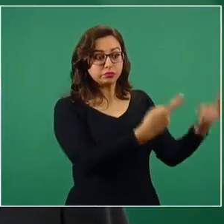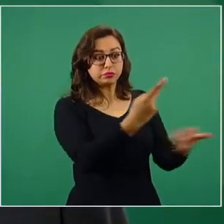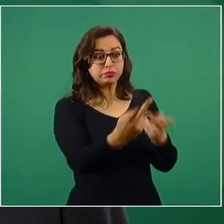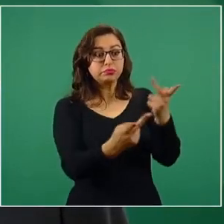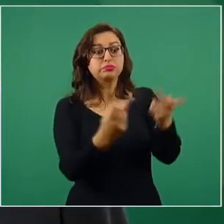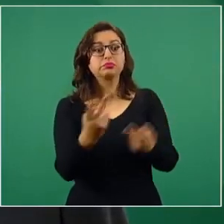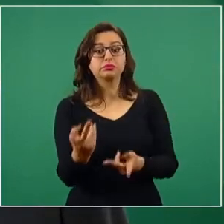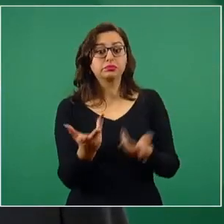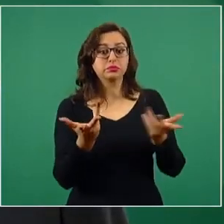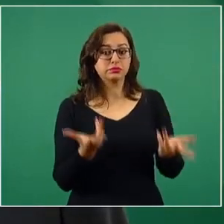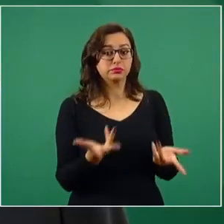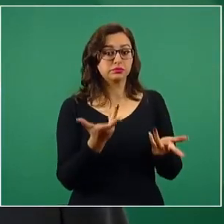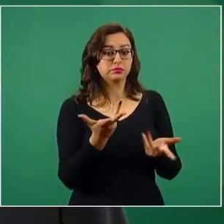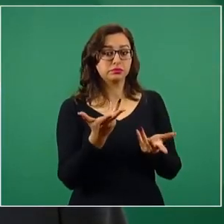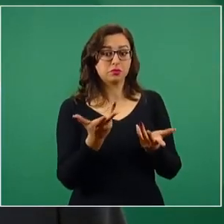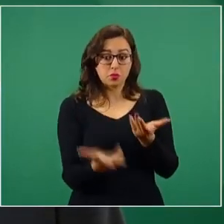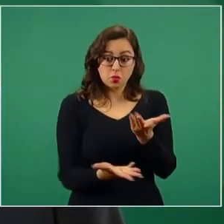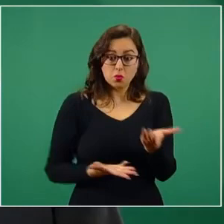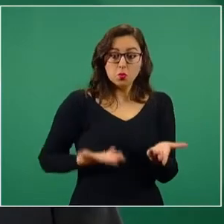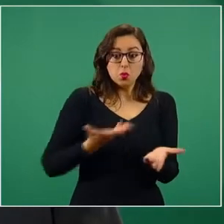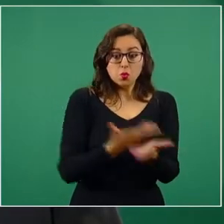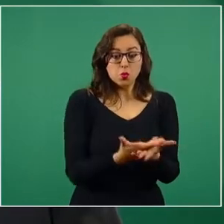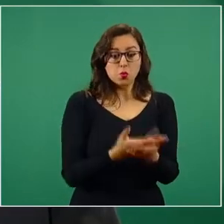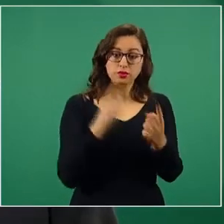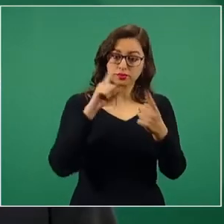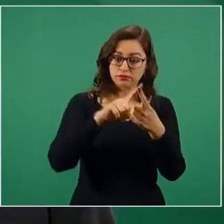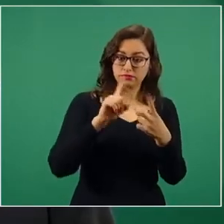se les propusieron dos